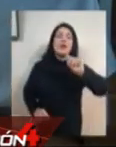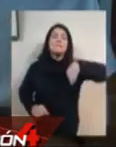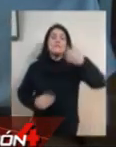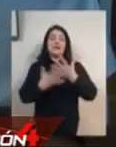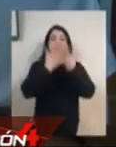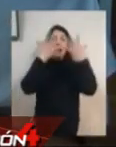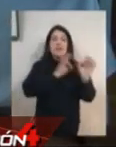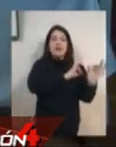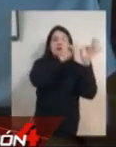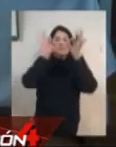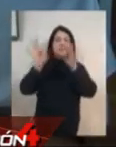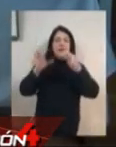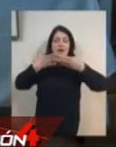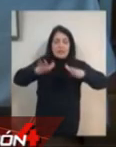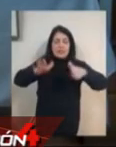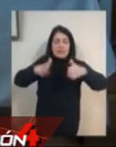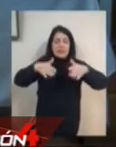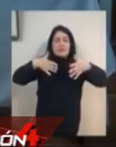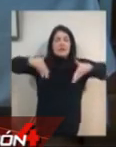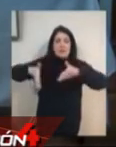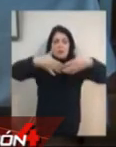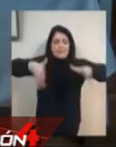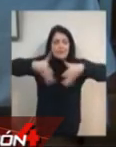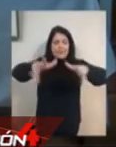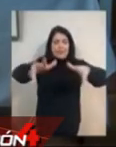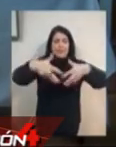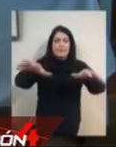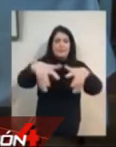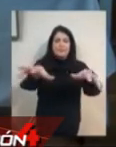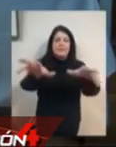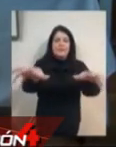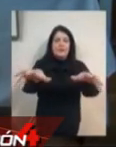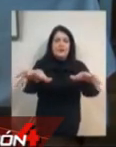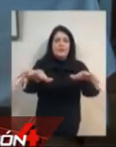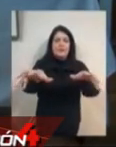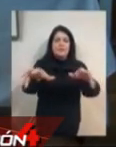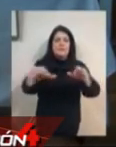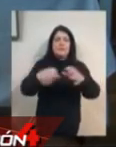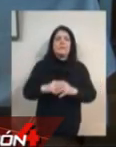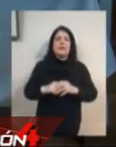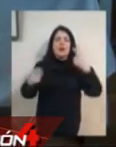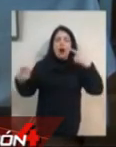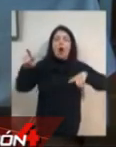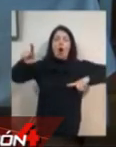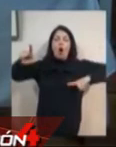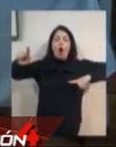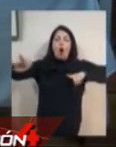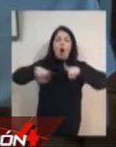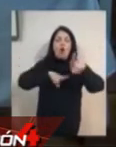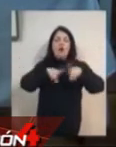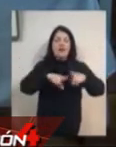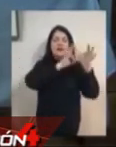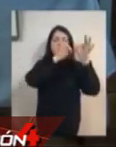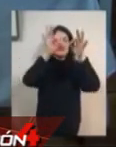Blanca, abriendo, despejando el camino, y a partir de allí estaremos coordinando la llegada a